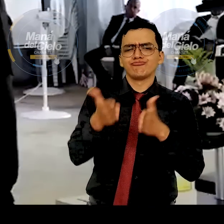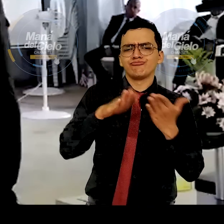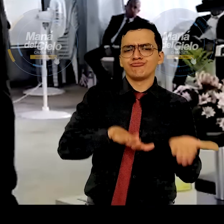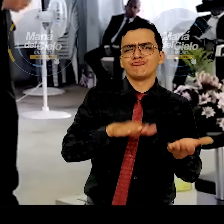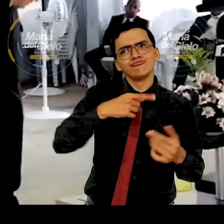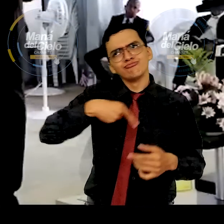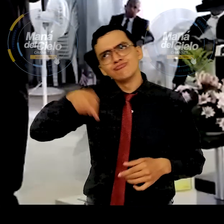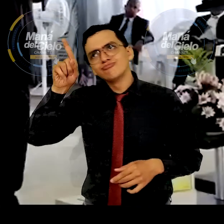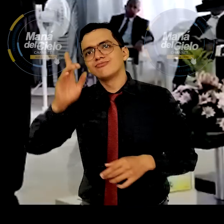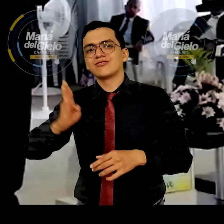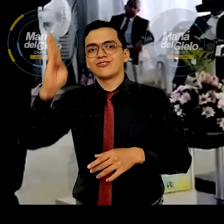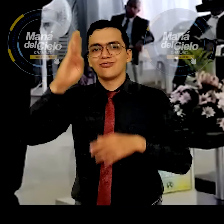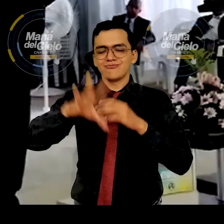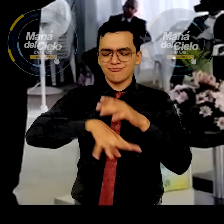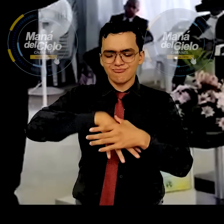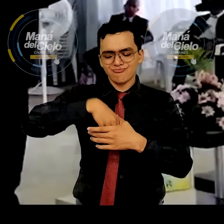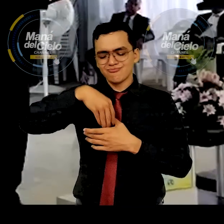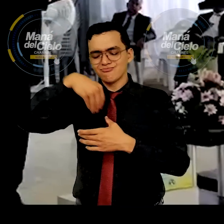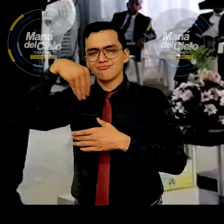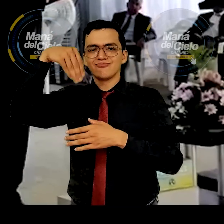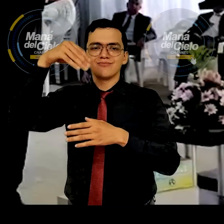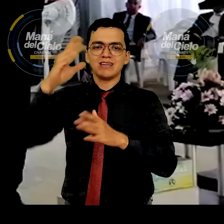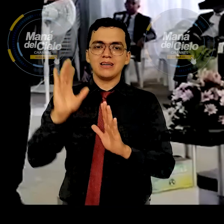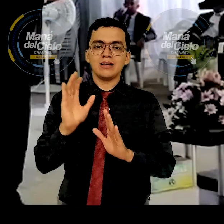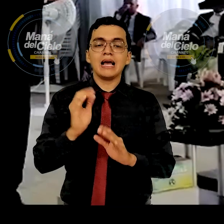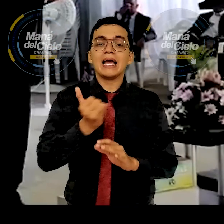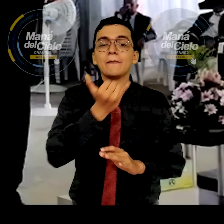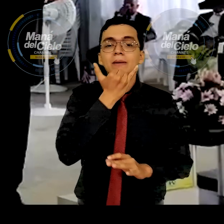Nosotros creemos en la resurrección.